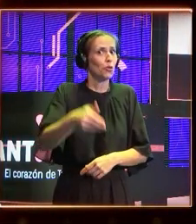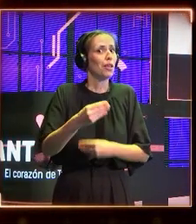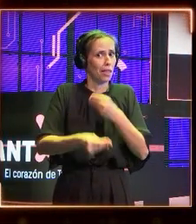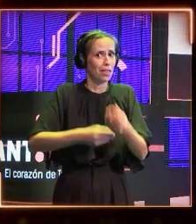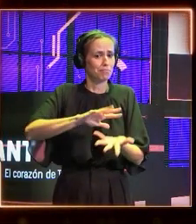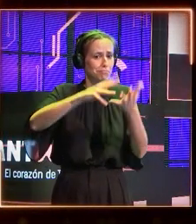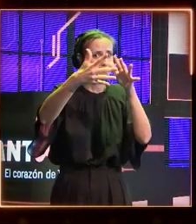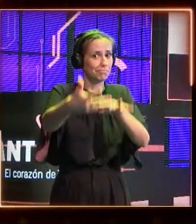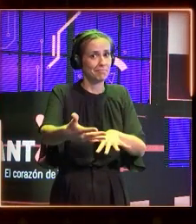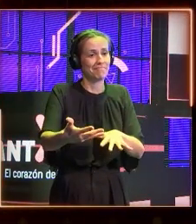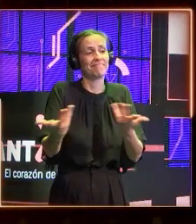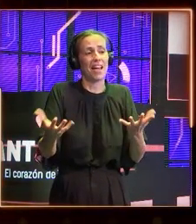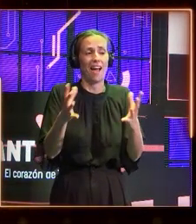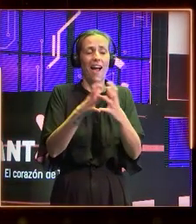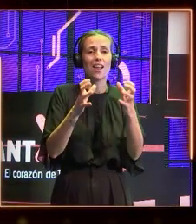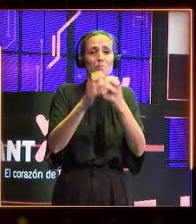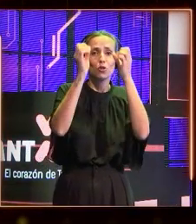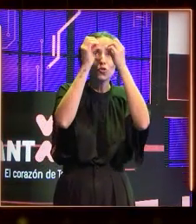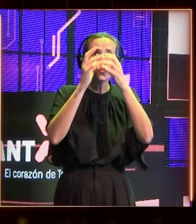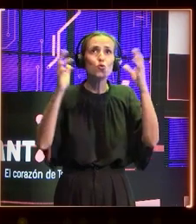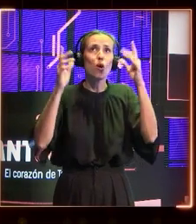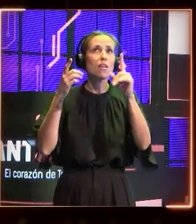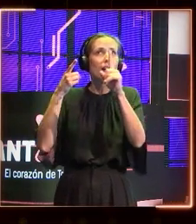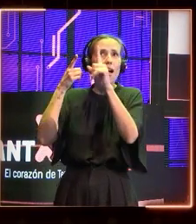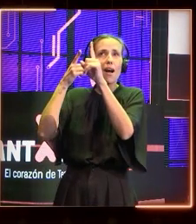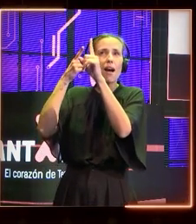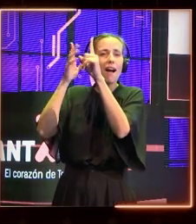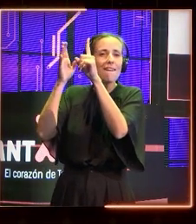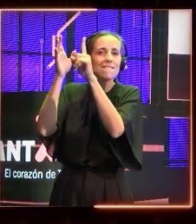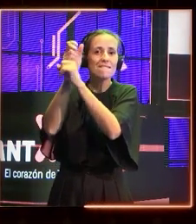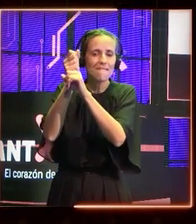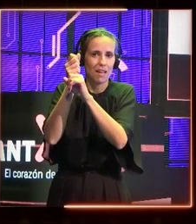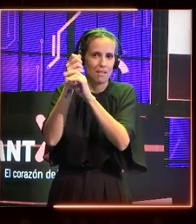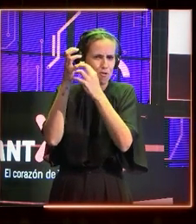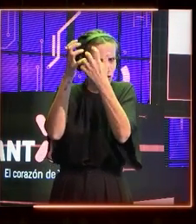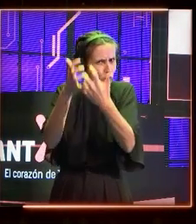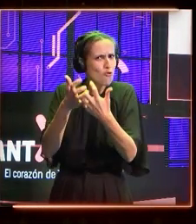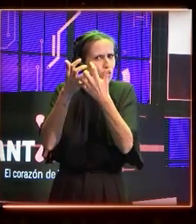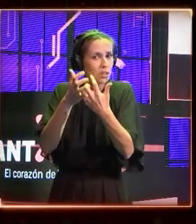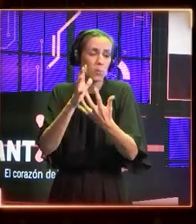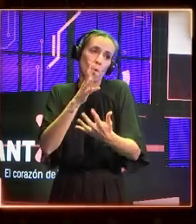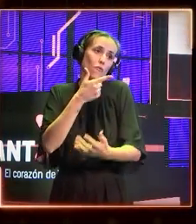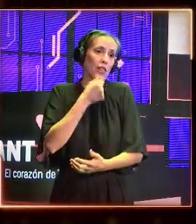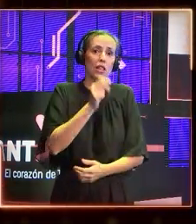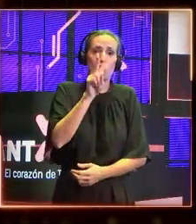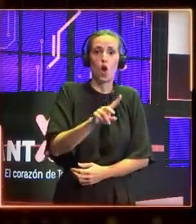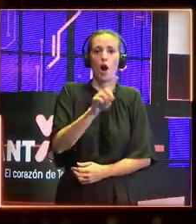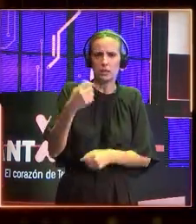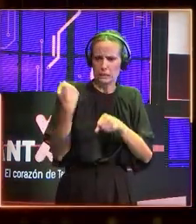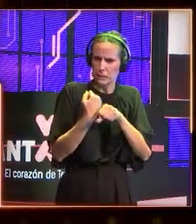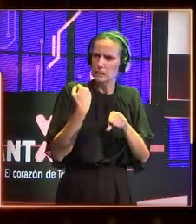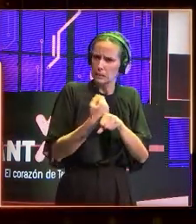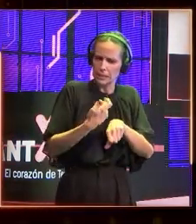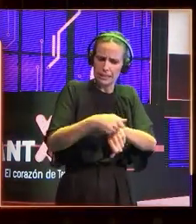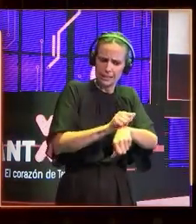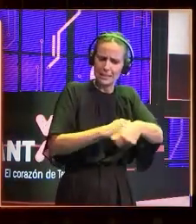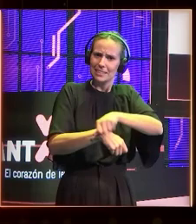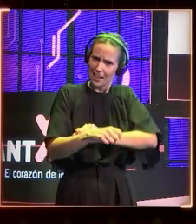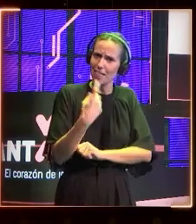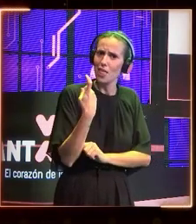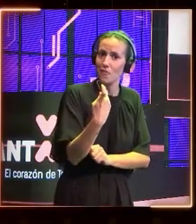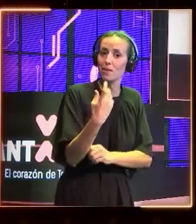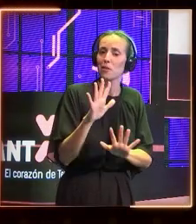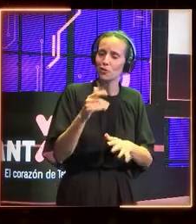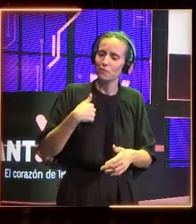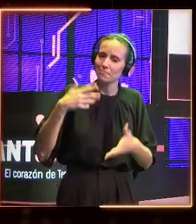os animo a pelear por vuestros sueños que no son fáciles y evidentemente detrás de todo todo esto hay mucho trabajo pero desde luego que si os recomiendo algo